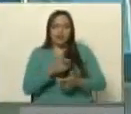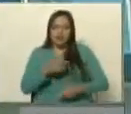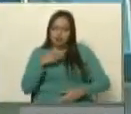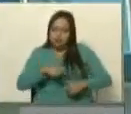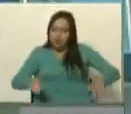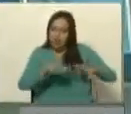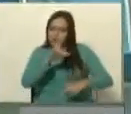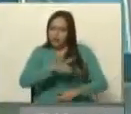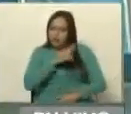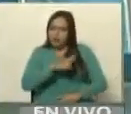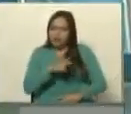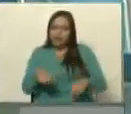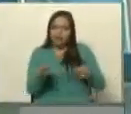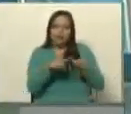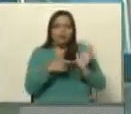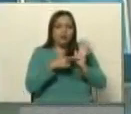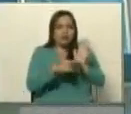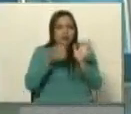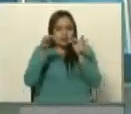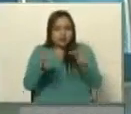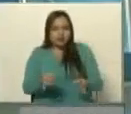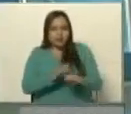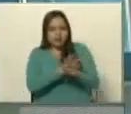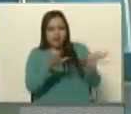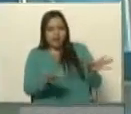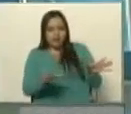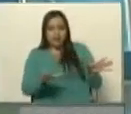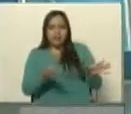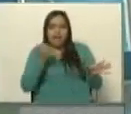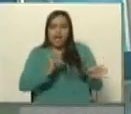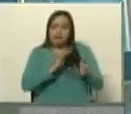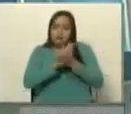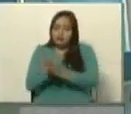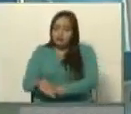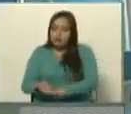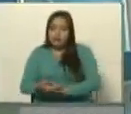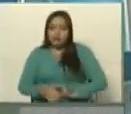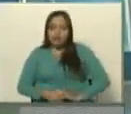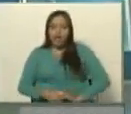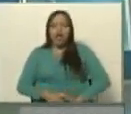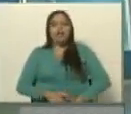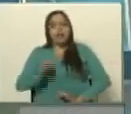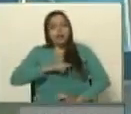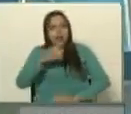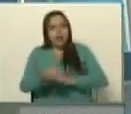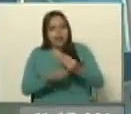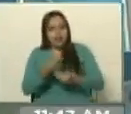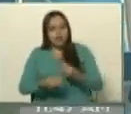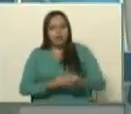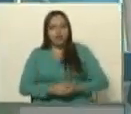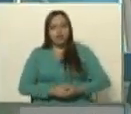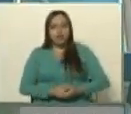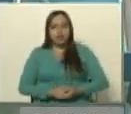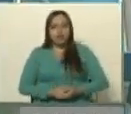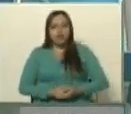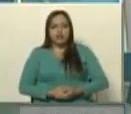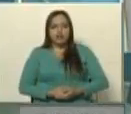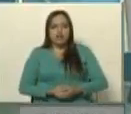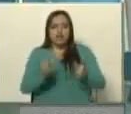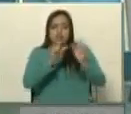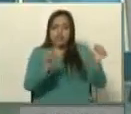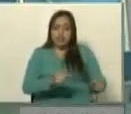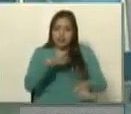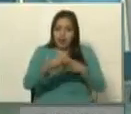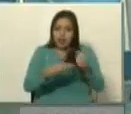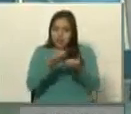es una demostración cierta del que lo hemos vencido. Porque además lo hacemos también en el foro multilateral que nos da el sistema de las